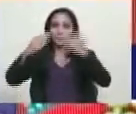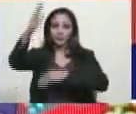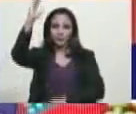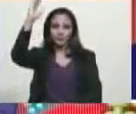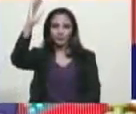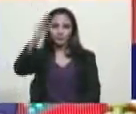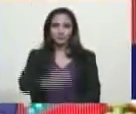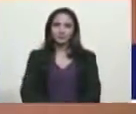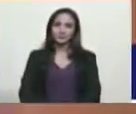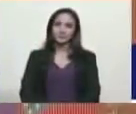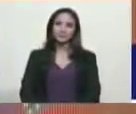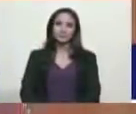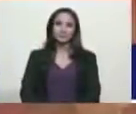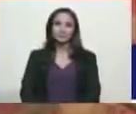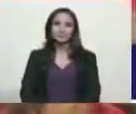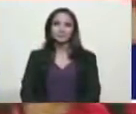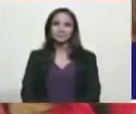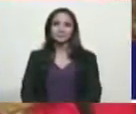victoria siempre, camarada!